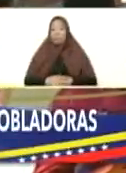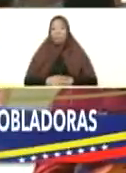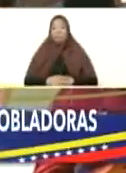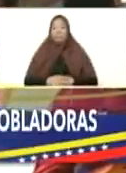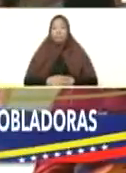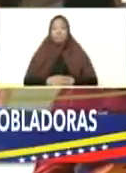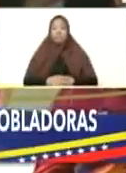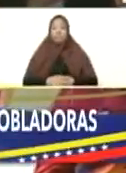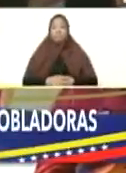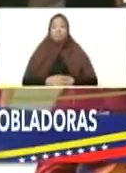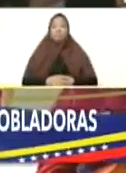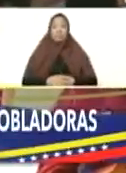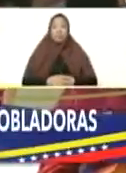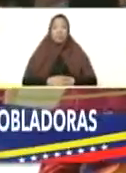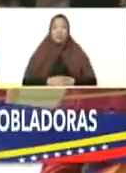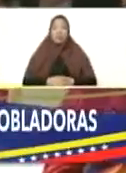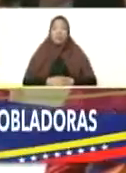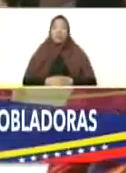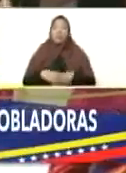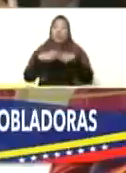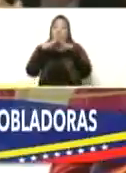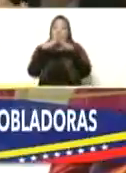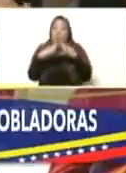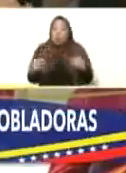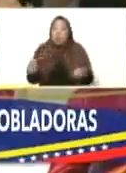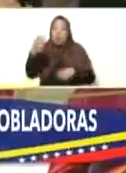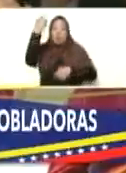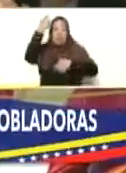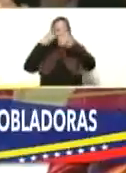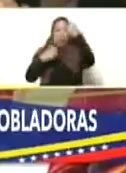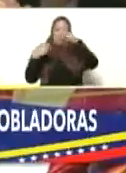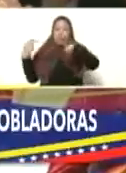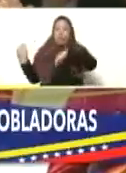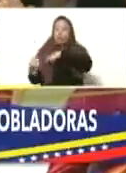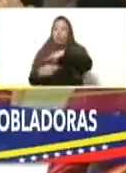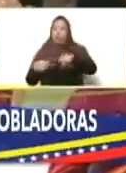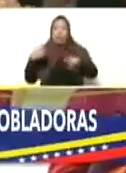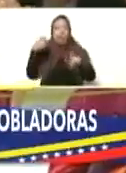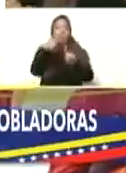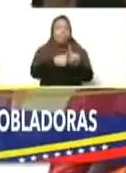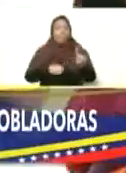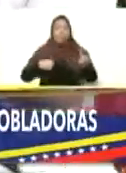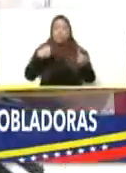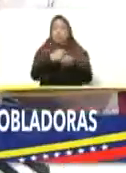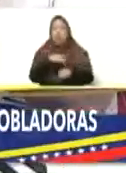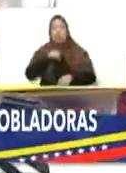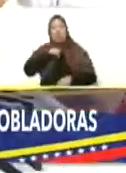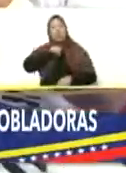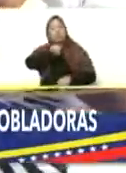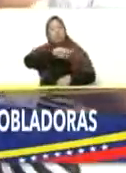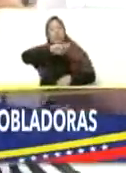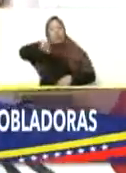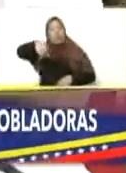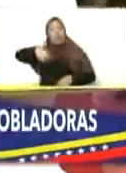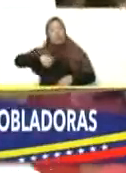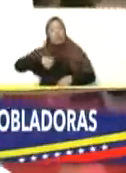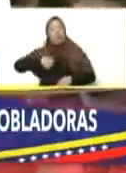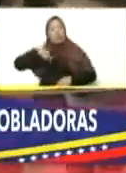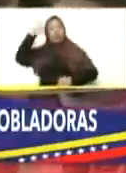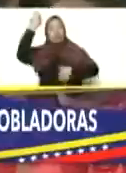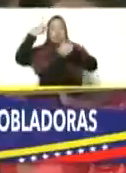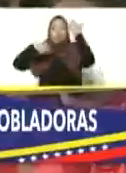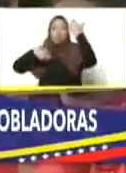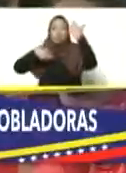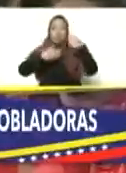aquí estamos resteados con todos pero resteado con chavela revolución y le decimos a usted ustedes nosotros porque si se moldea para allá